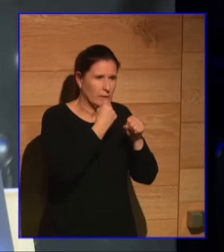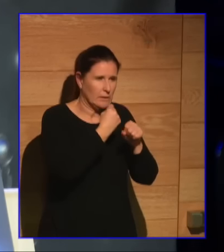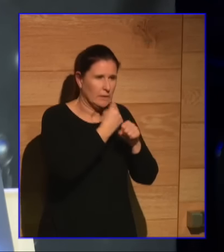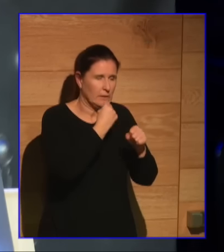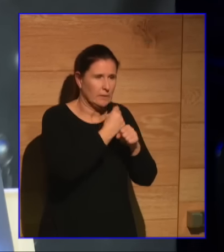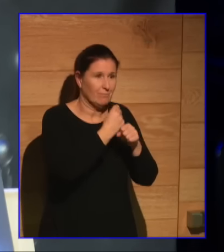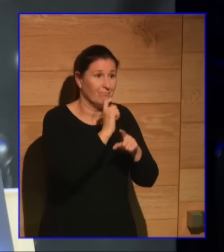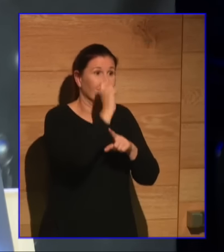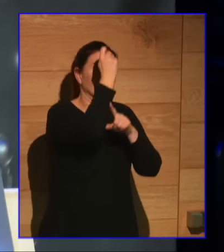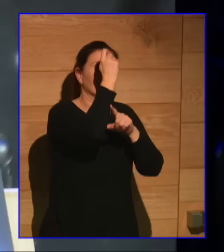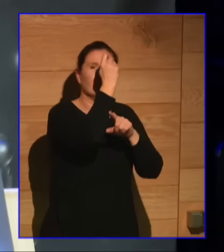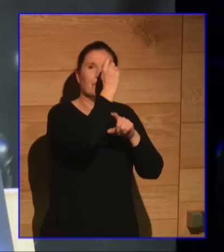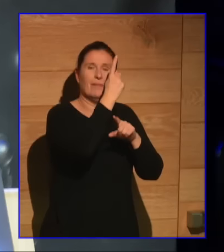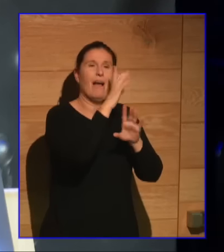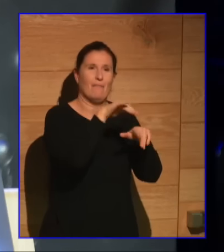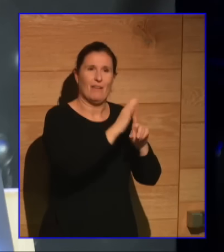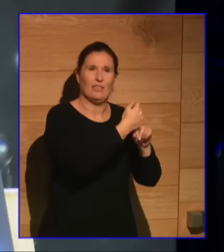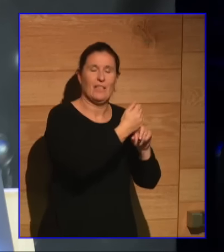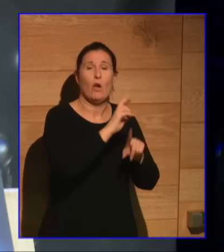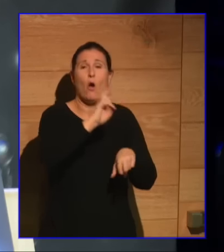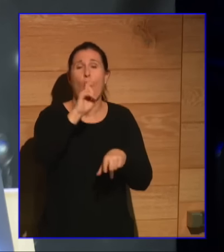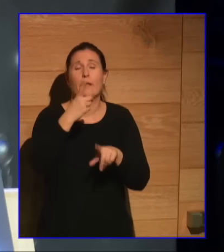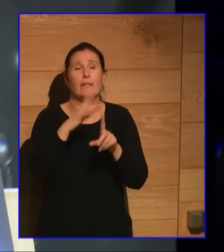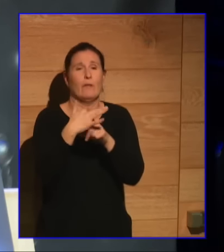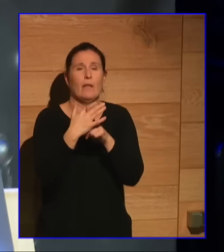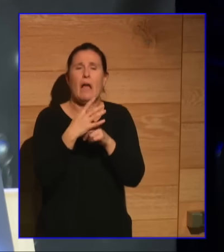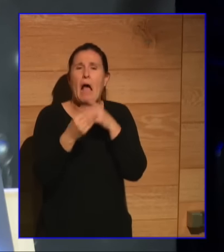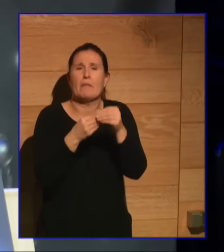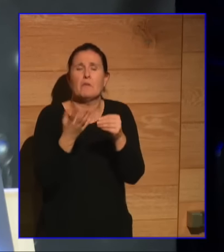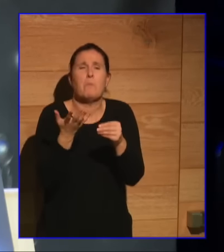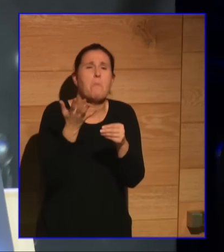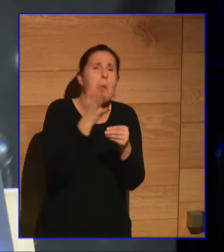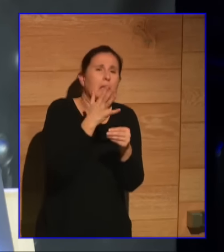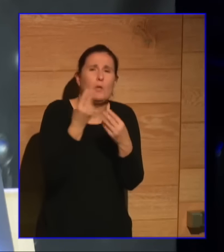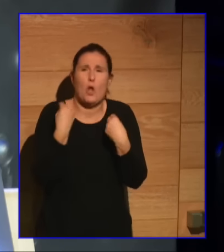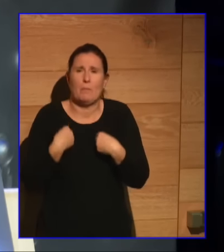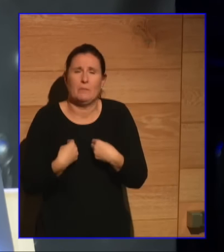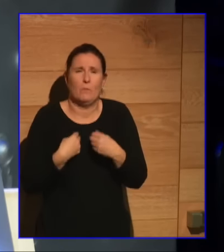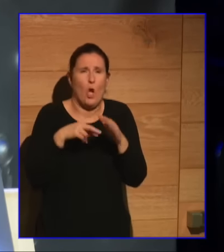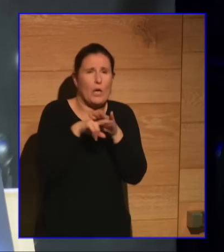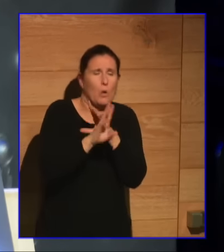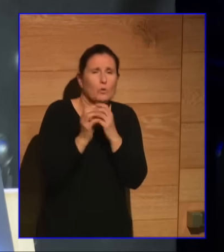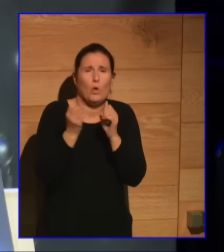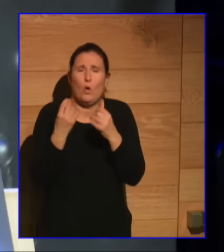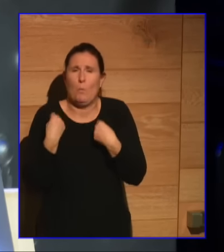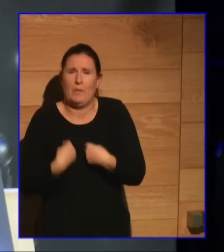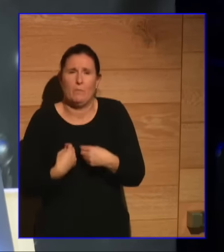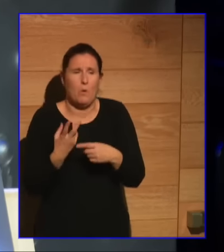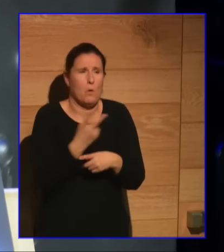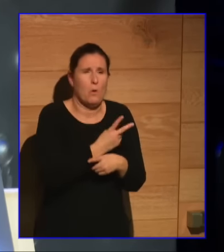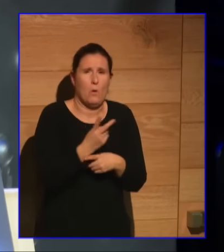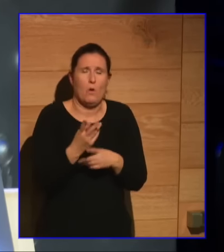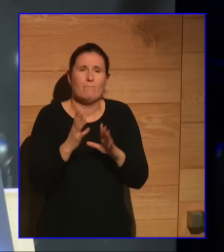mismo, da en el centro de la diana y en otras ocasiones haciendo en teoría lo mismo con un material parecido y con los